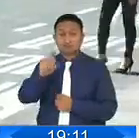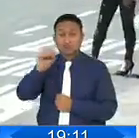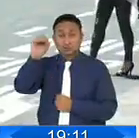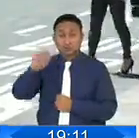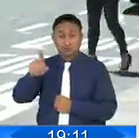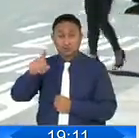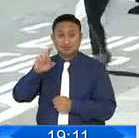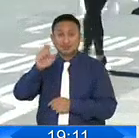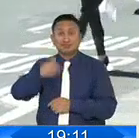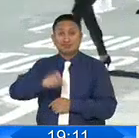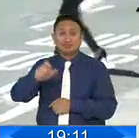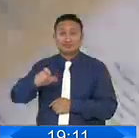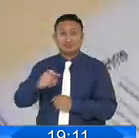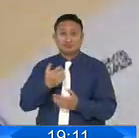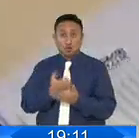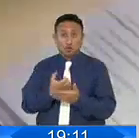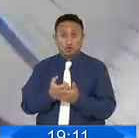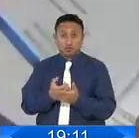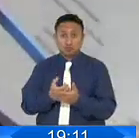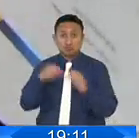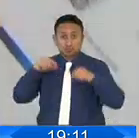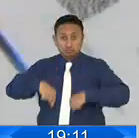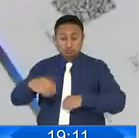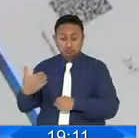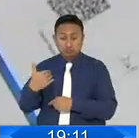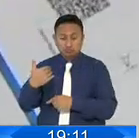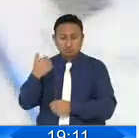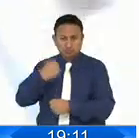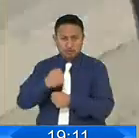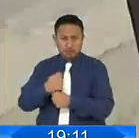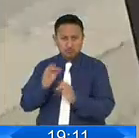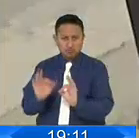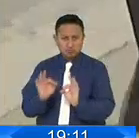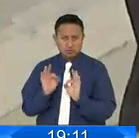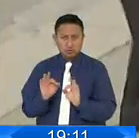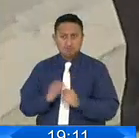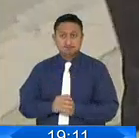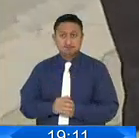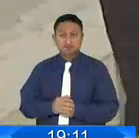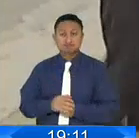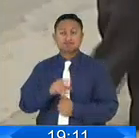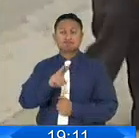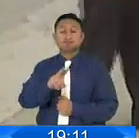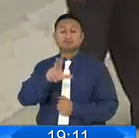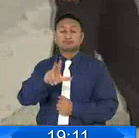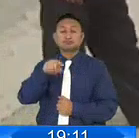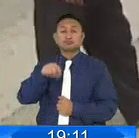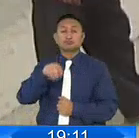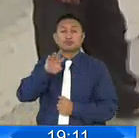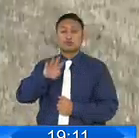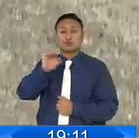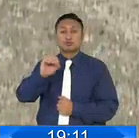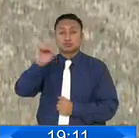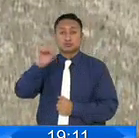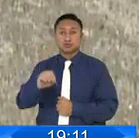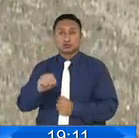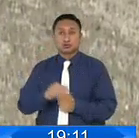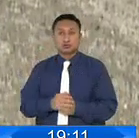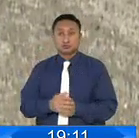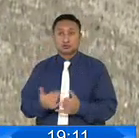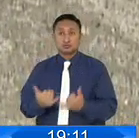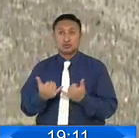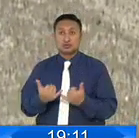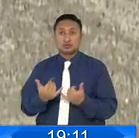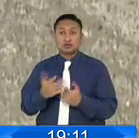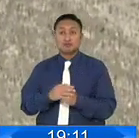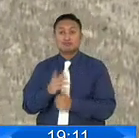población económicamente activa se encuentra con un empleo adecuado y un 23,4% están en categoría